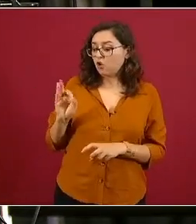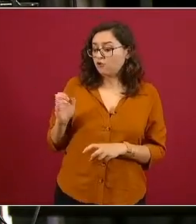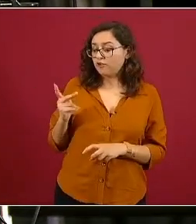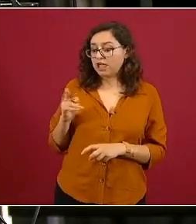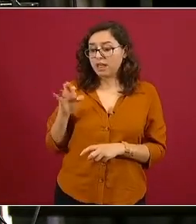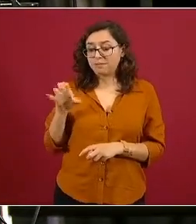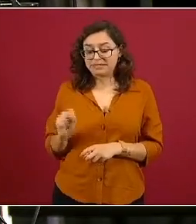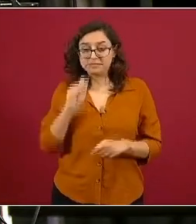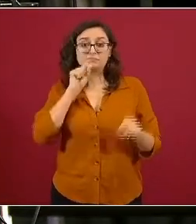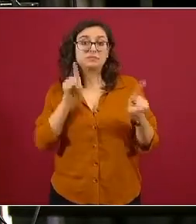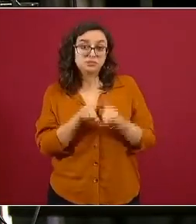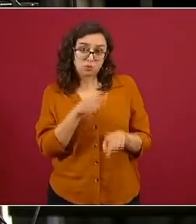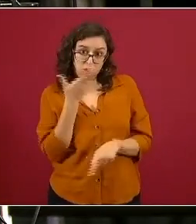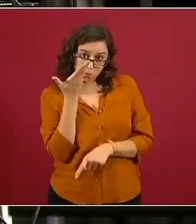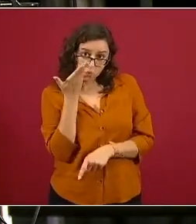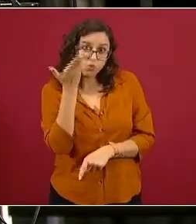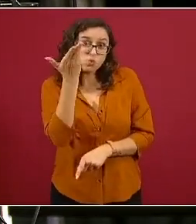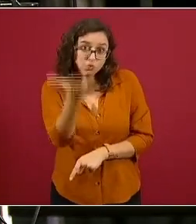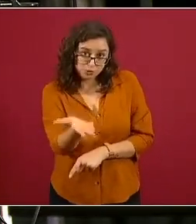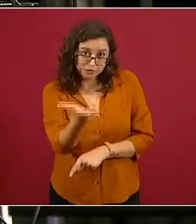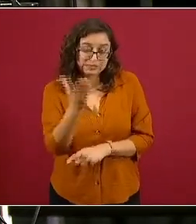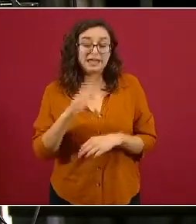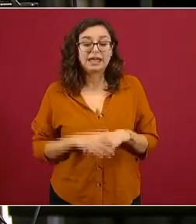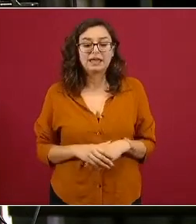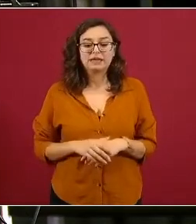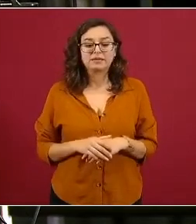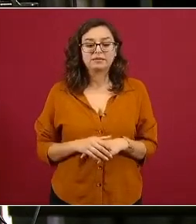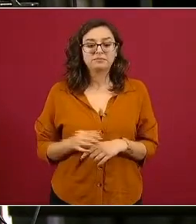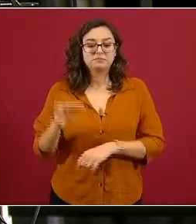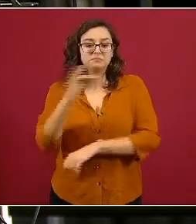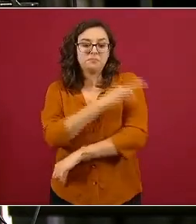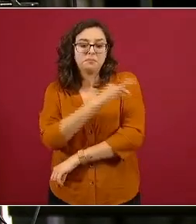mencionan a usted, que usted fue el que dijo